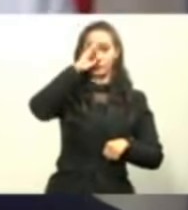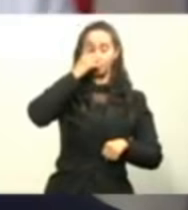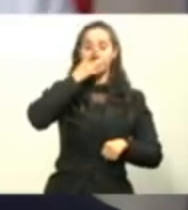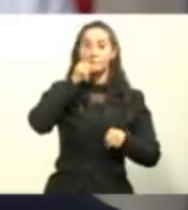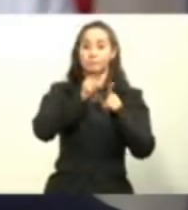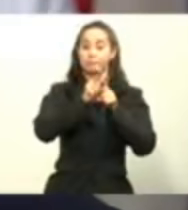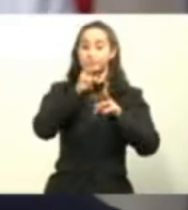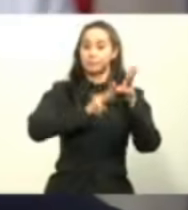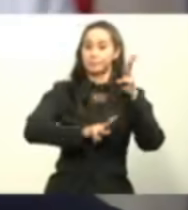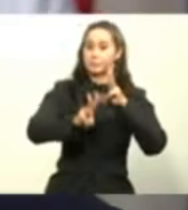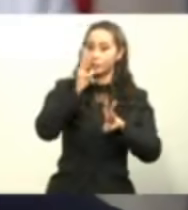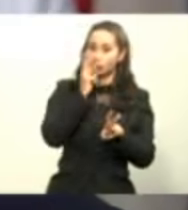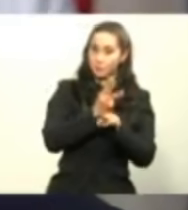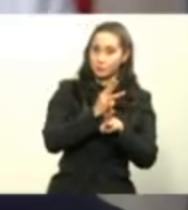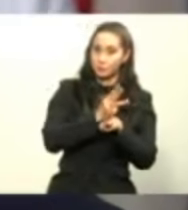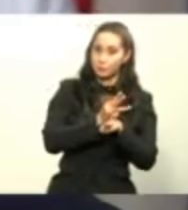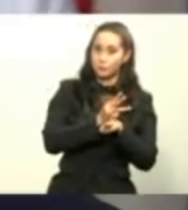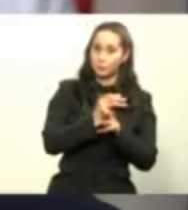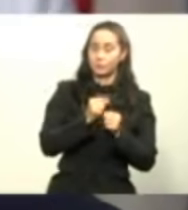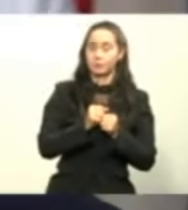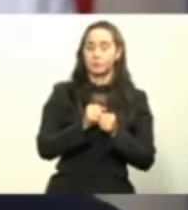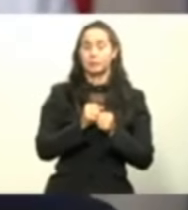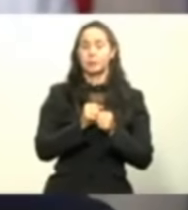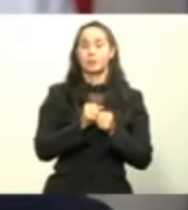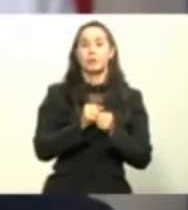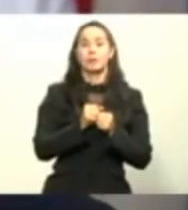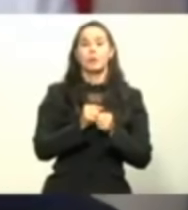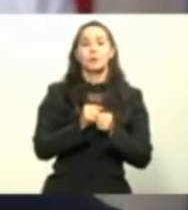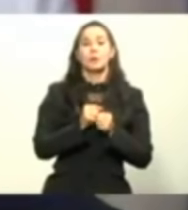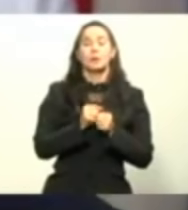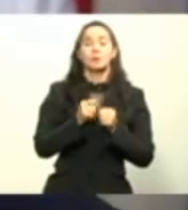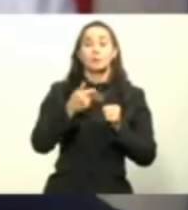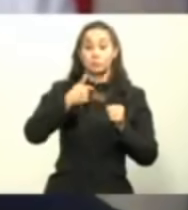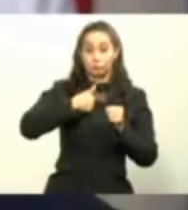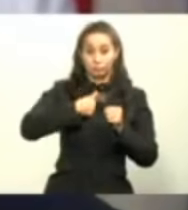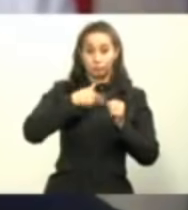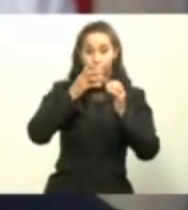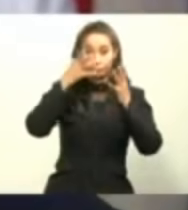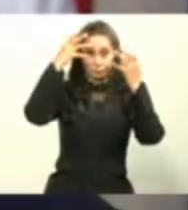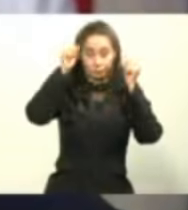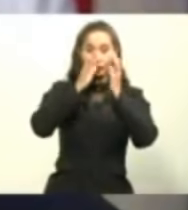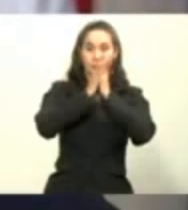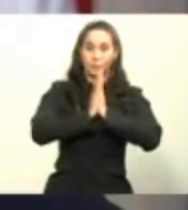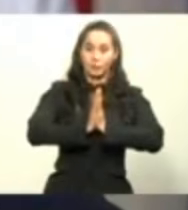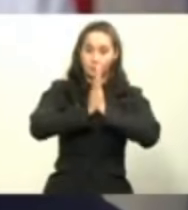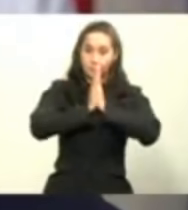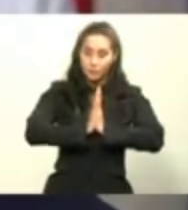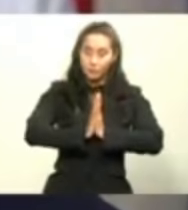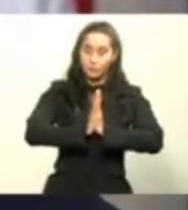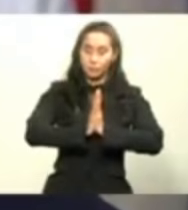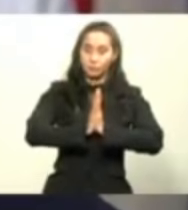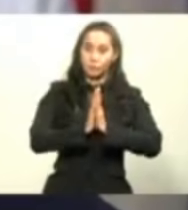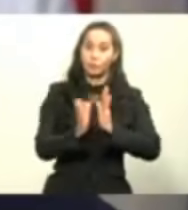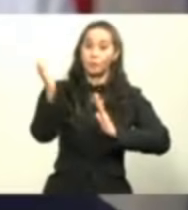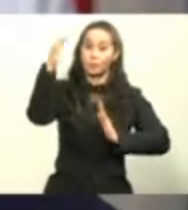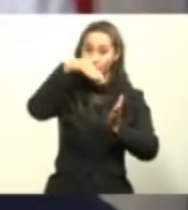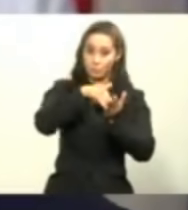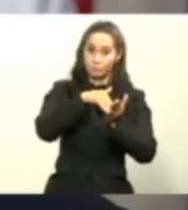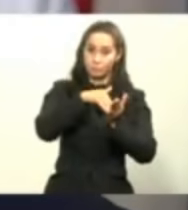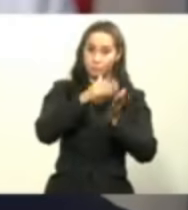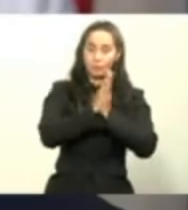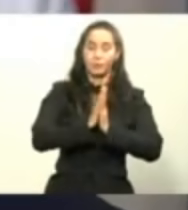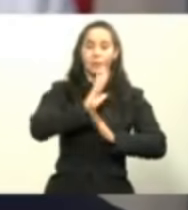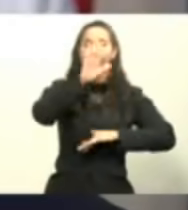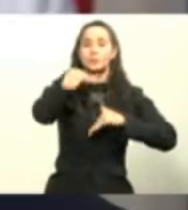mundo. Por lo tanto, yo le pido, les reitero mi petición,